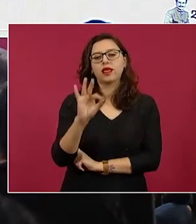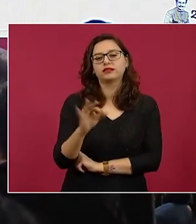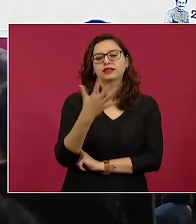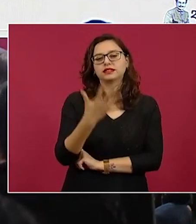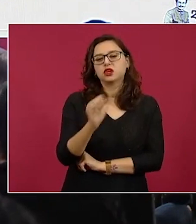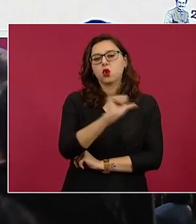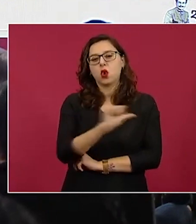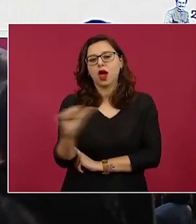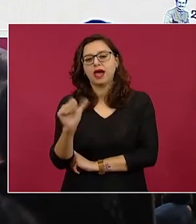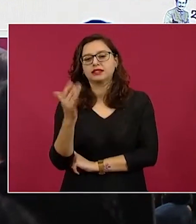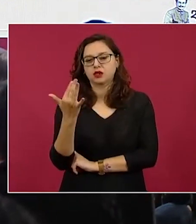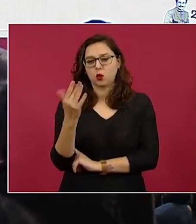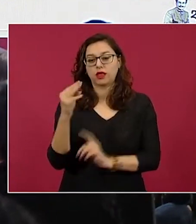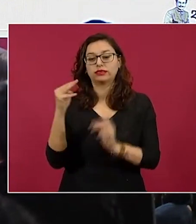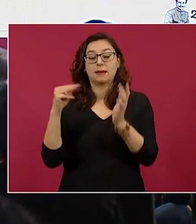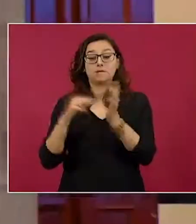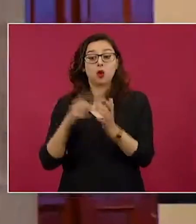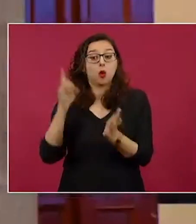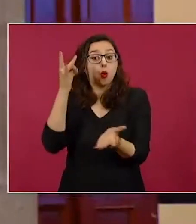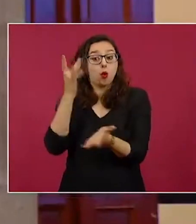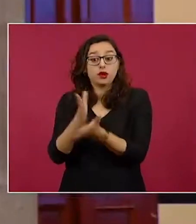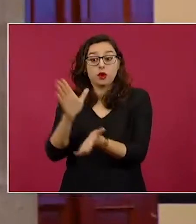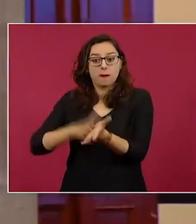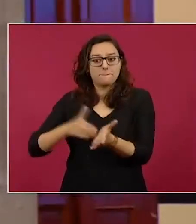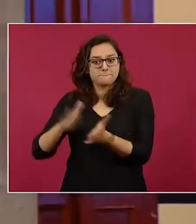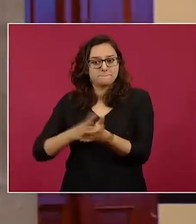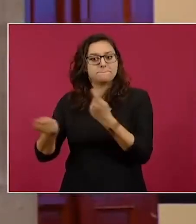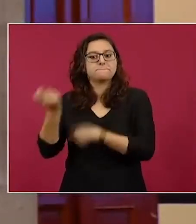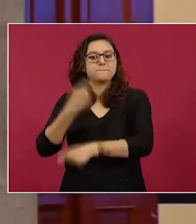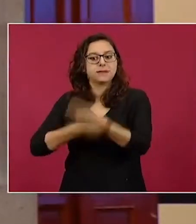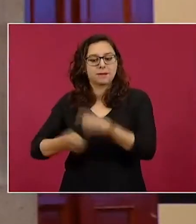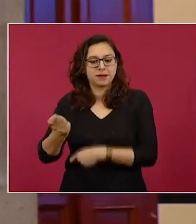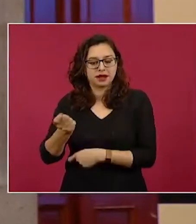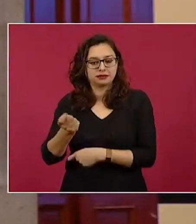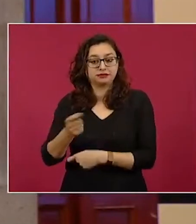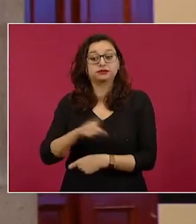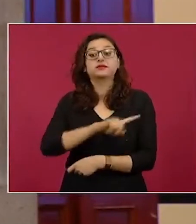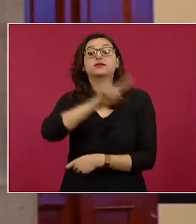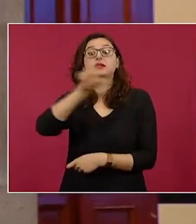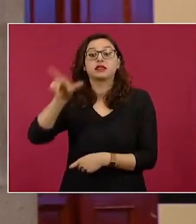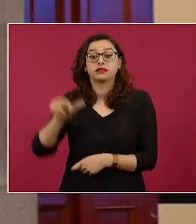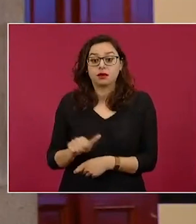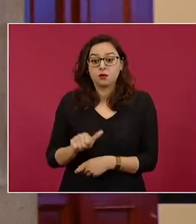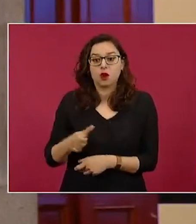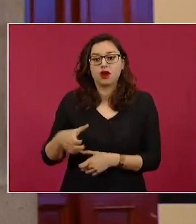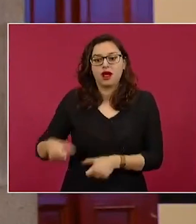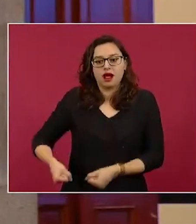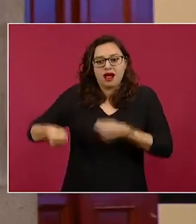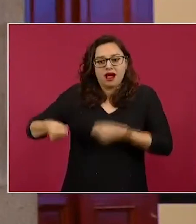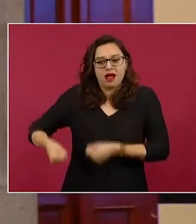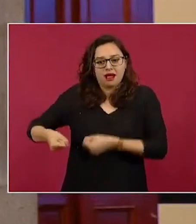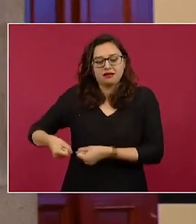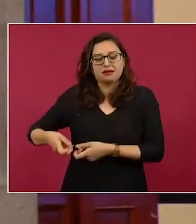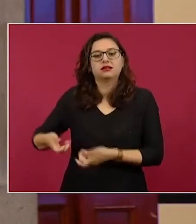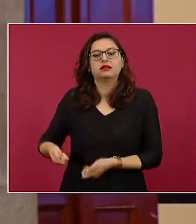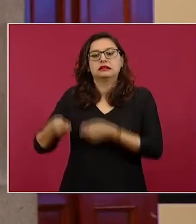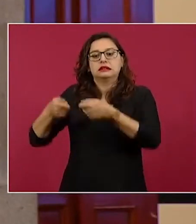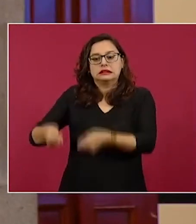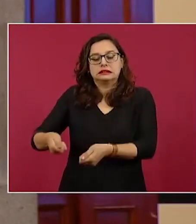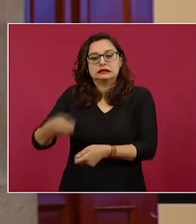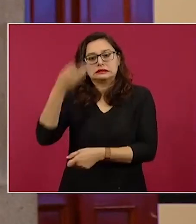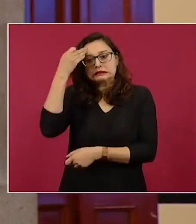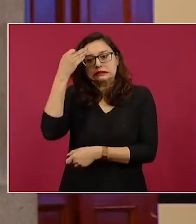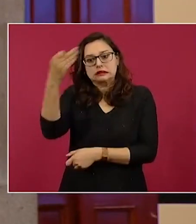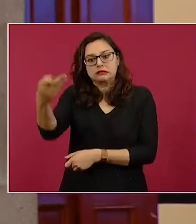tardamos en documentar de 35 a 40 minutos a 180 pasajeros, que es la capacidad aproximada